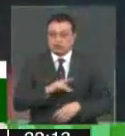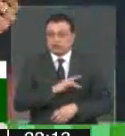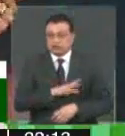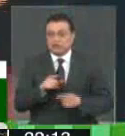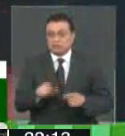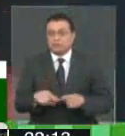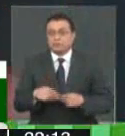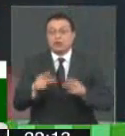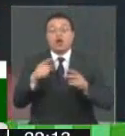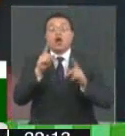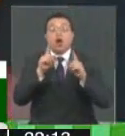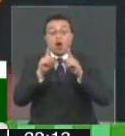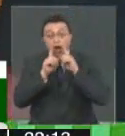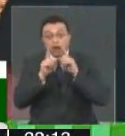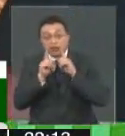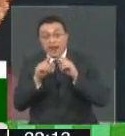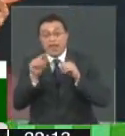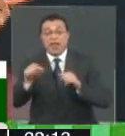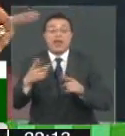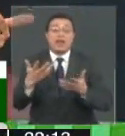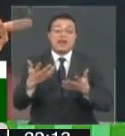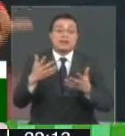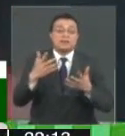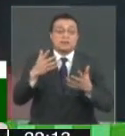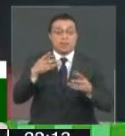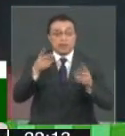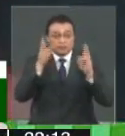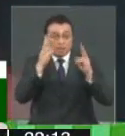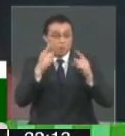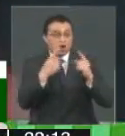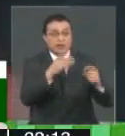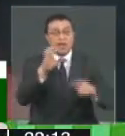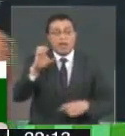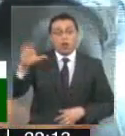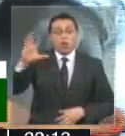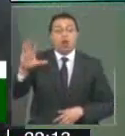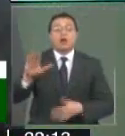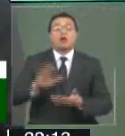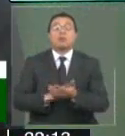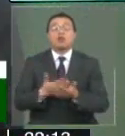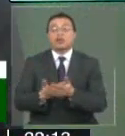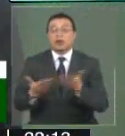¿Hoteles, transportes y todo eso en Europa para personas en situación de discapacidad, cómo anda?